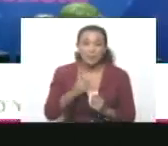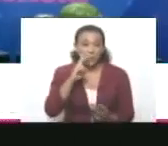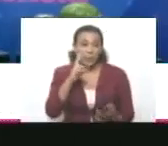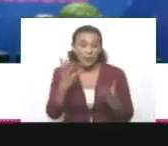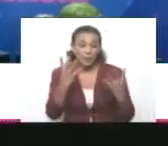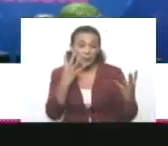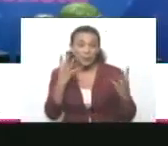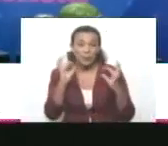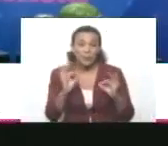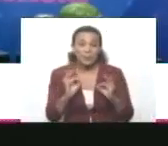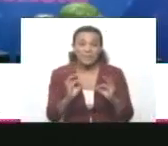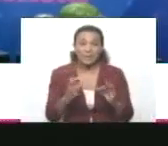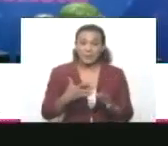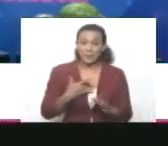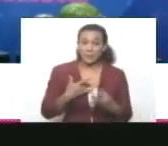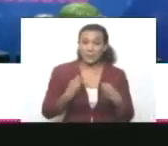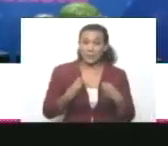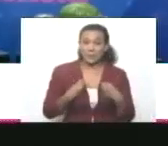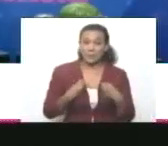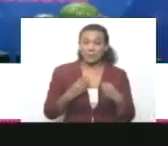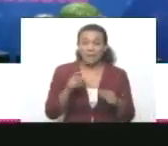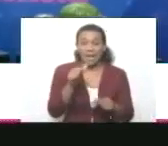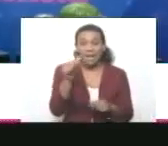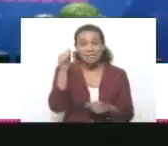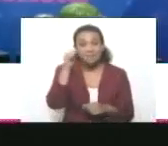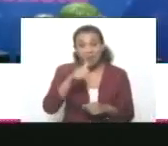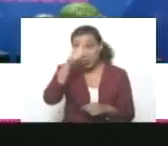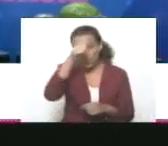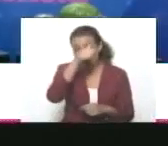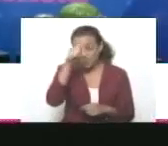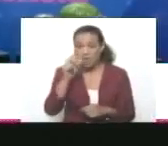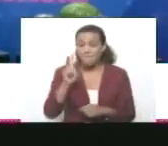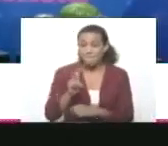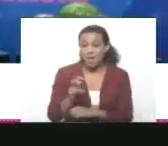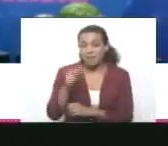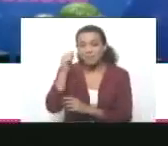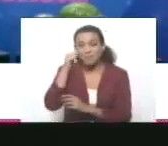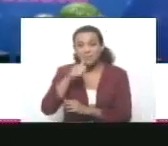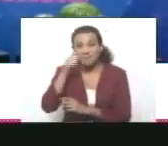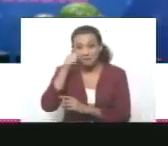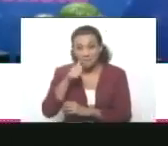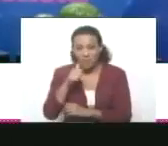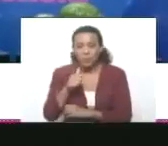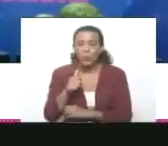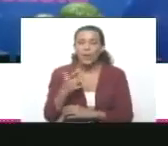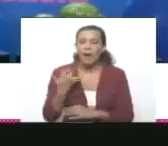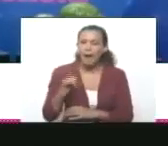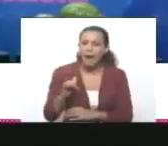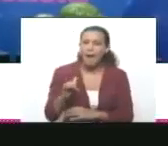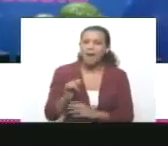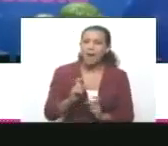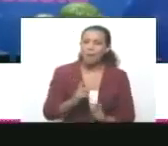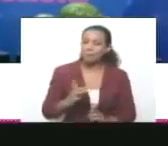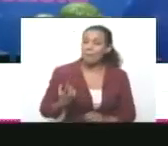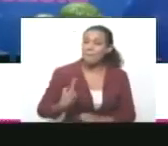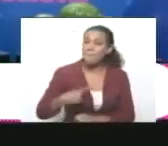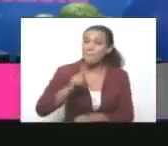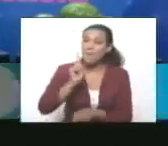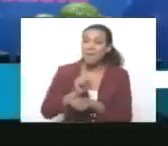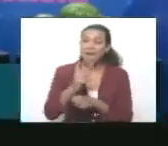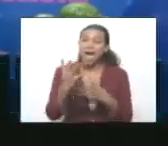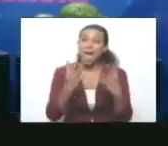evento extraordinario. El fin de semana, viernes y sábado, tuvimos la primera